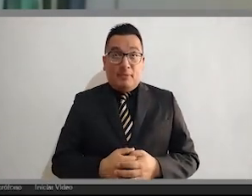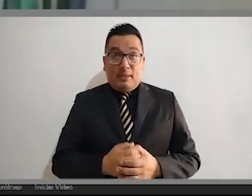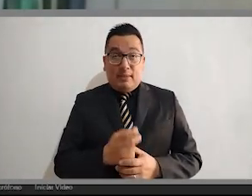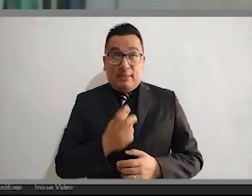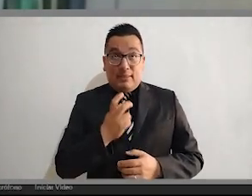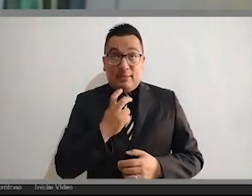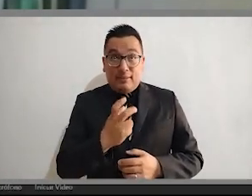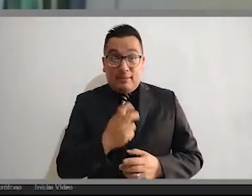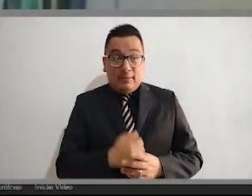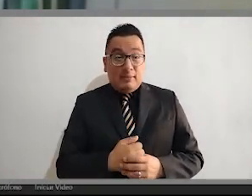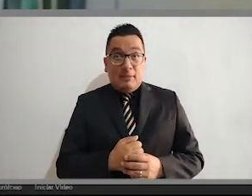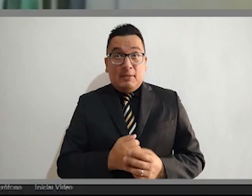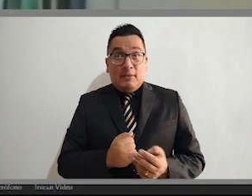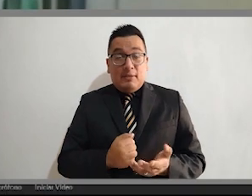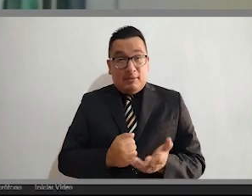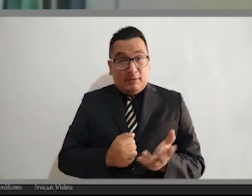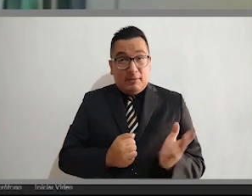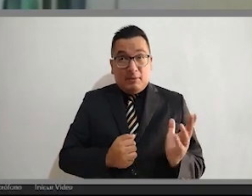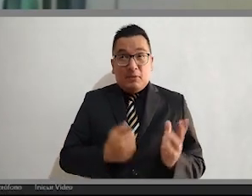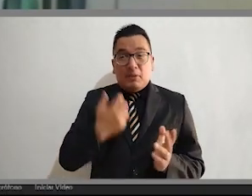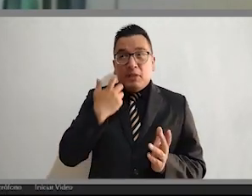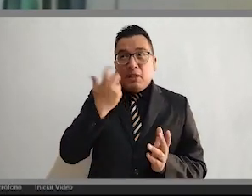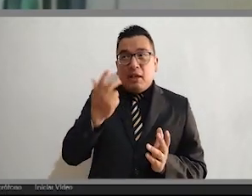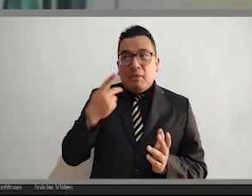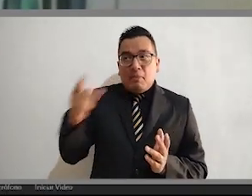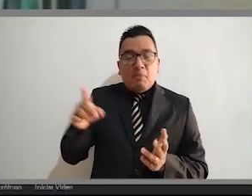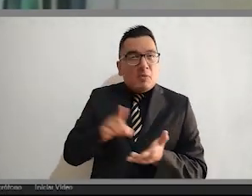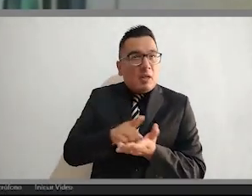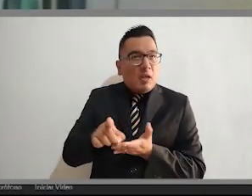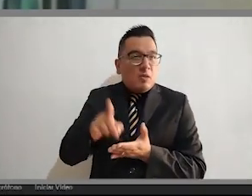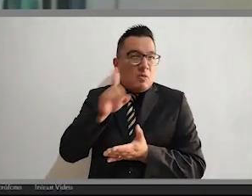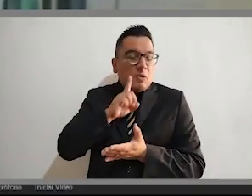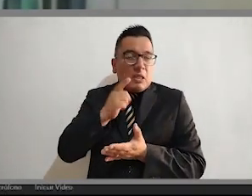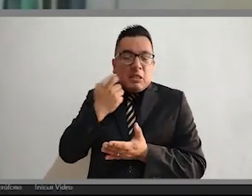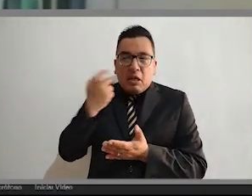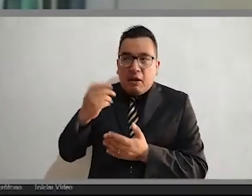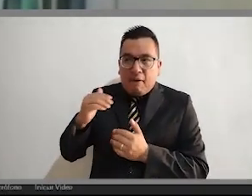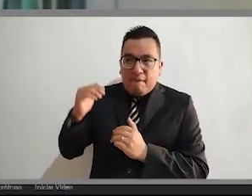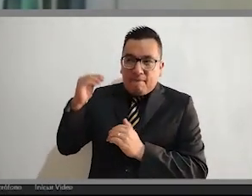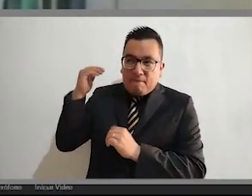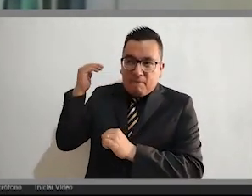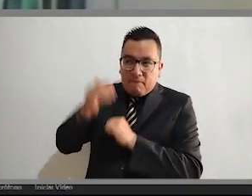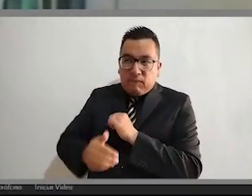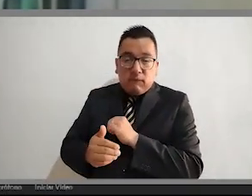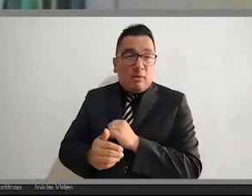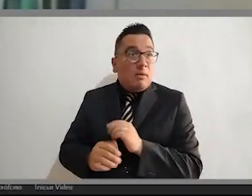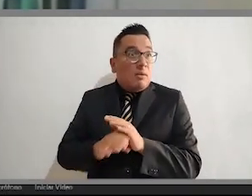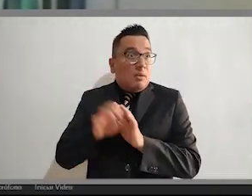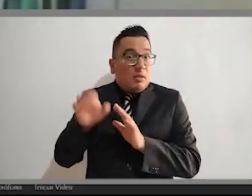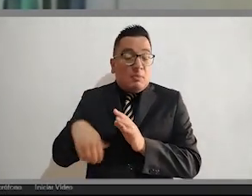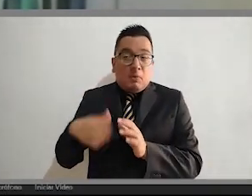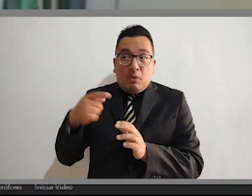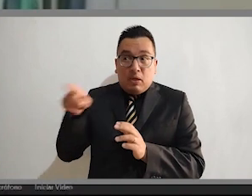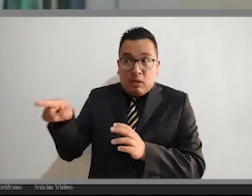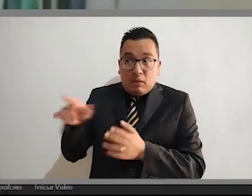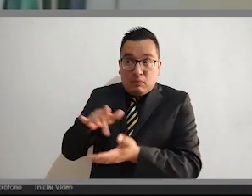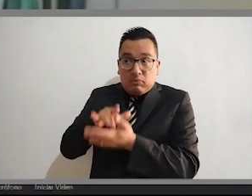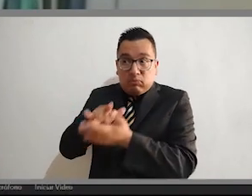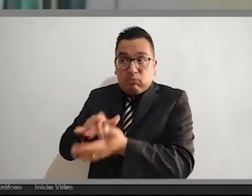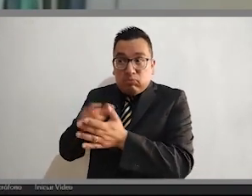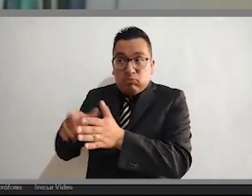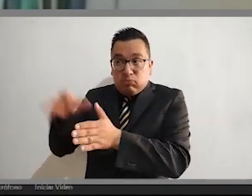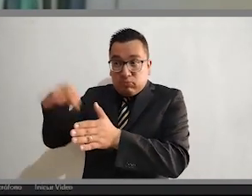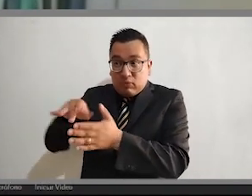que buscaba y que busca limitar los derechos políticos de las mujeres, sobre todo el derecho a ser votadas,